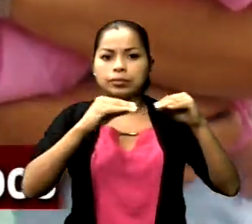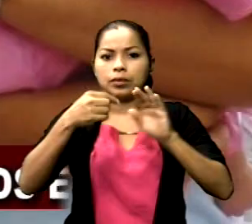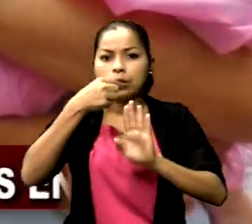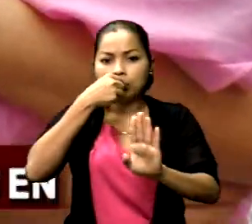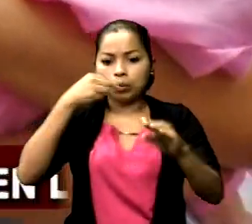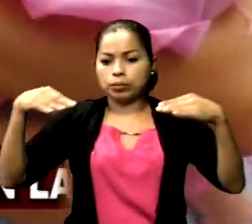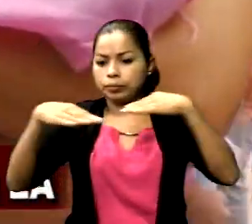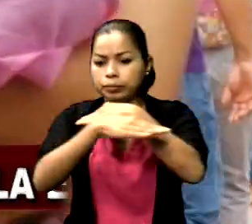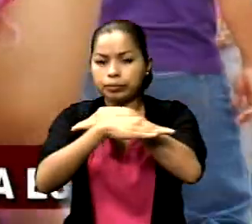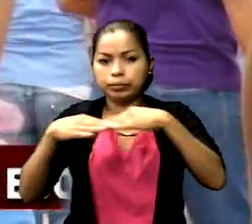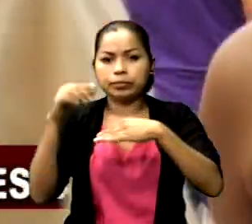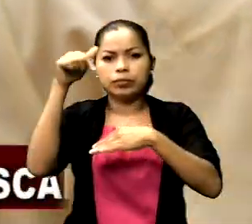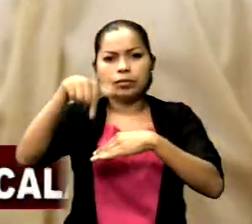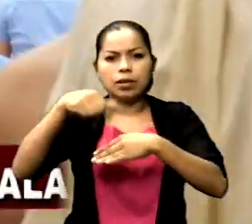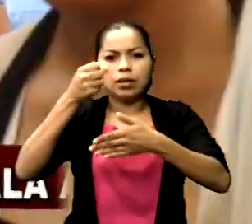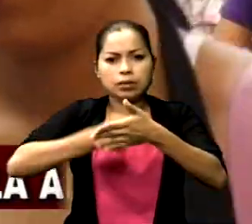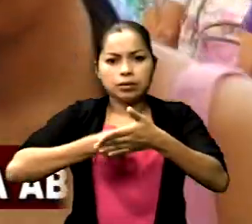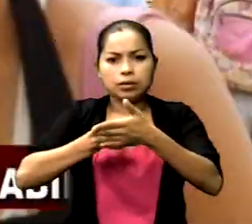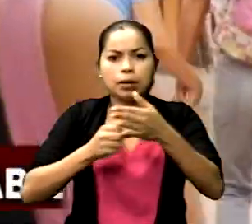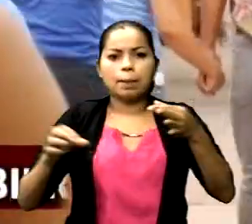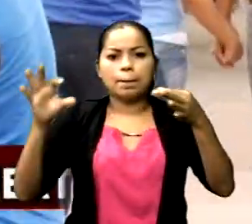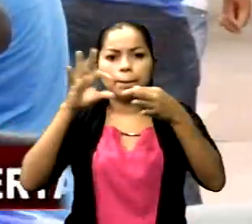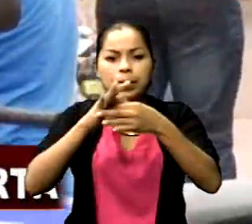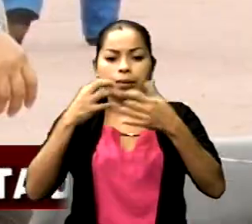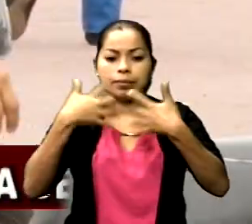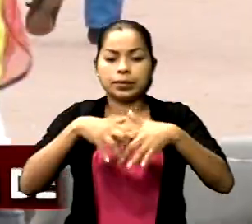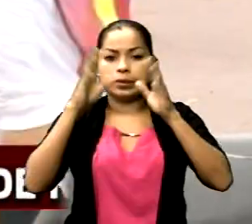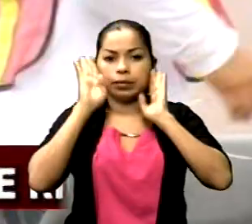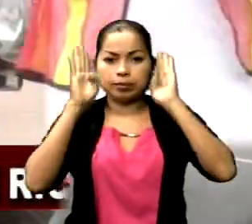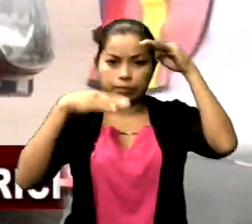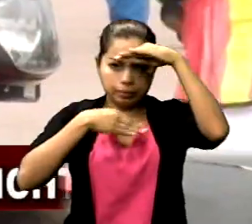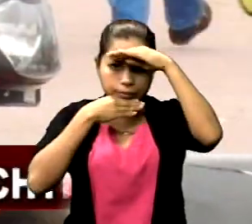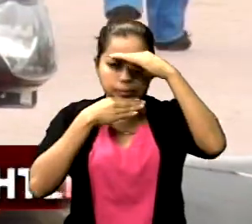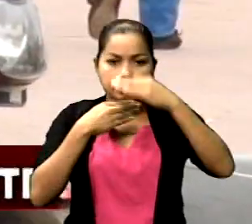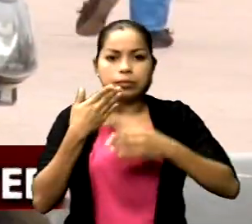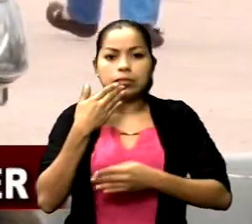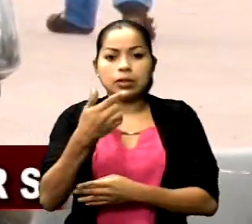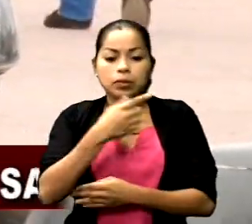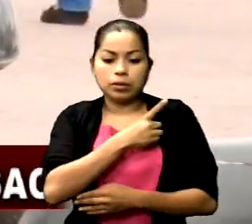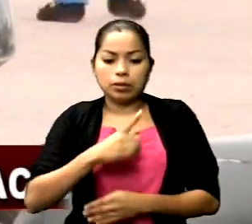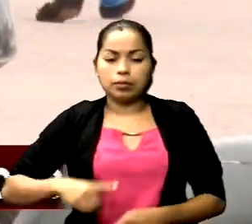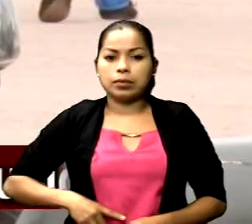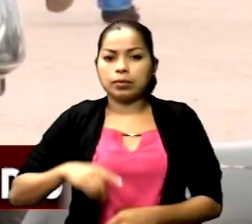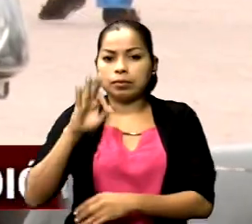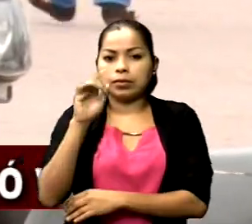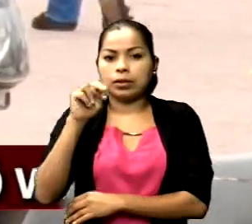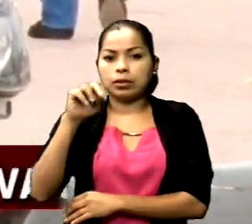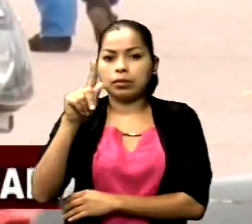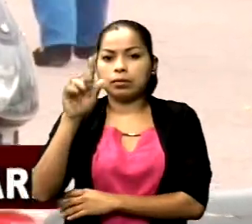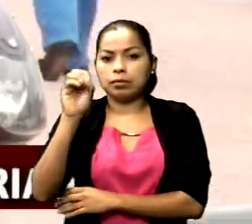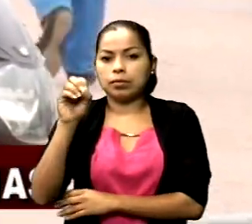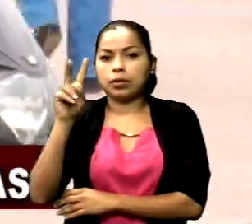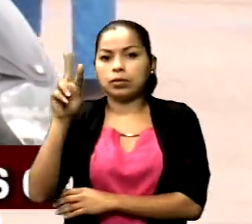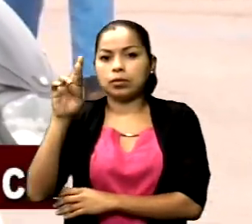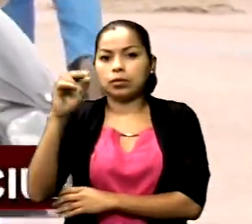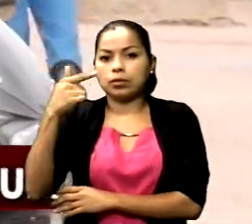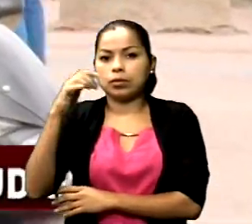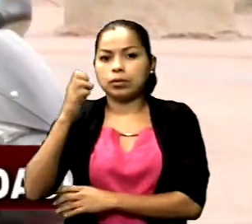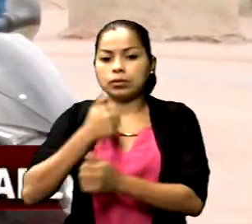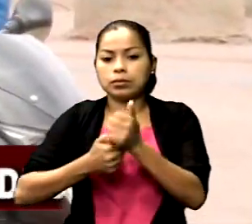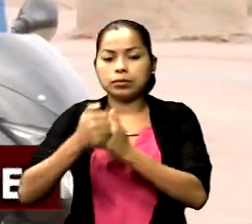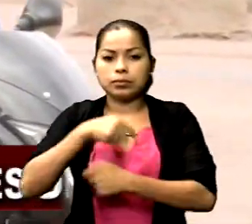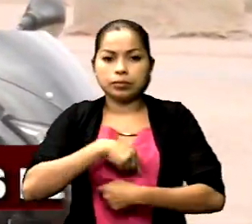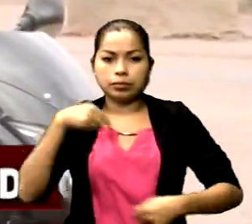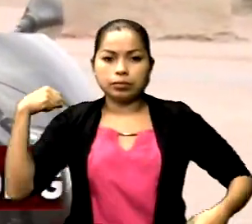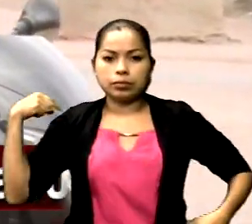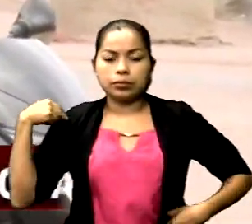vial. A este esfuerzo se ha sumado el sector privado, según reconoció el diputado Filiberto Rodríguez, vicepresidente de la Comisión